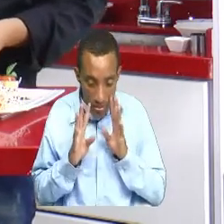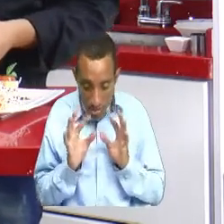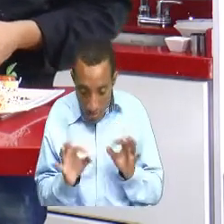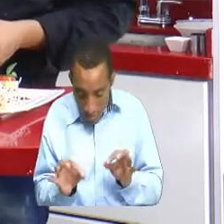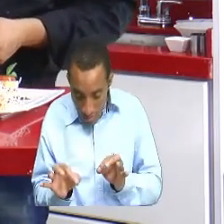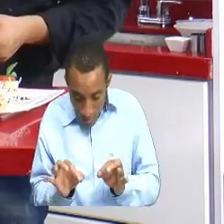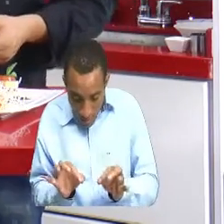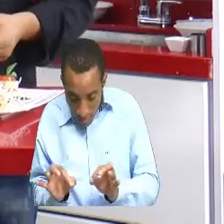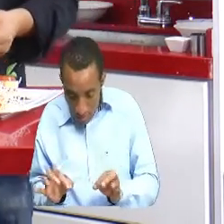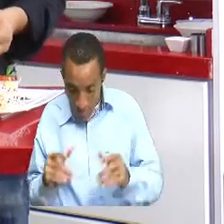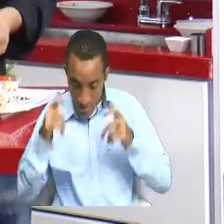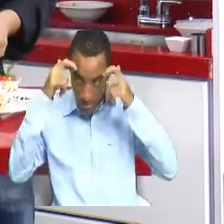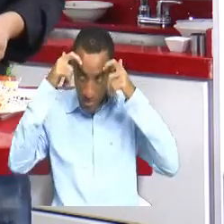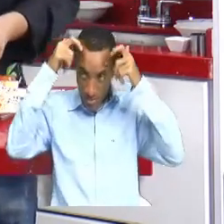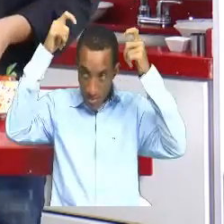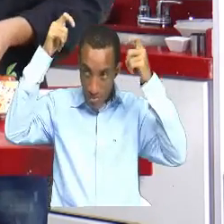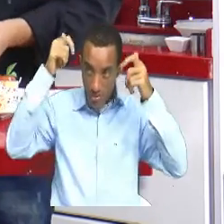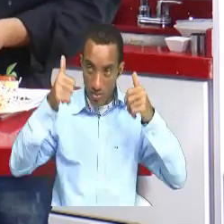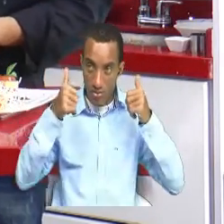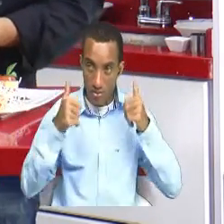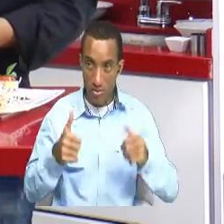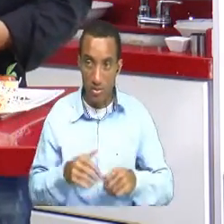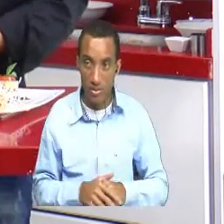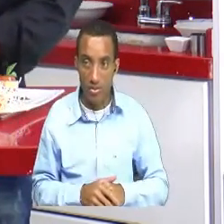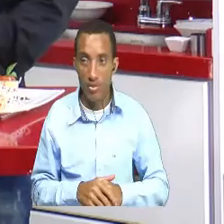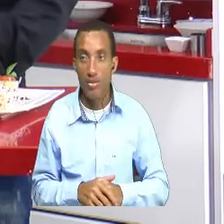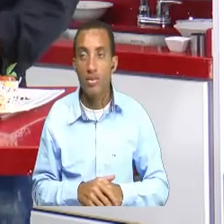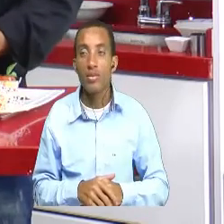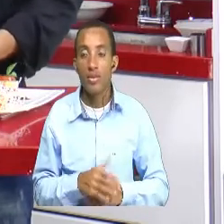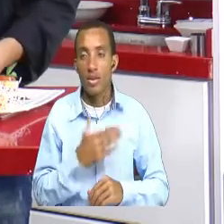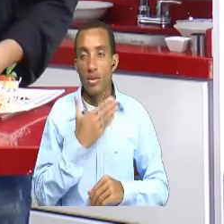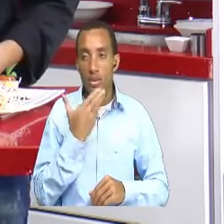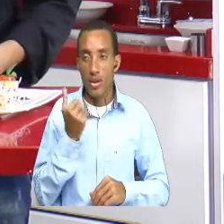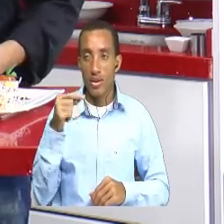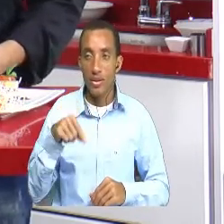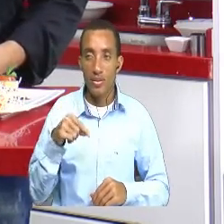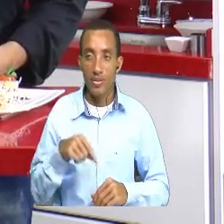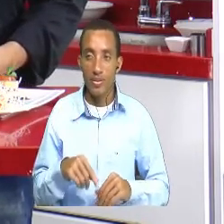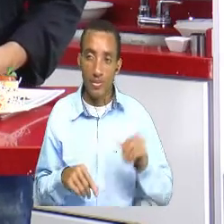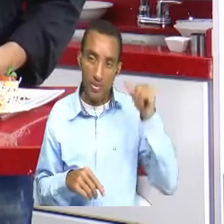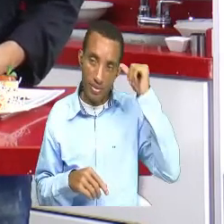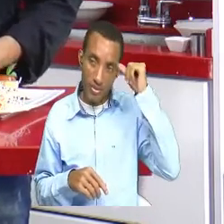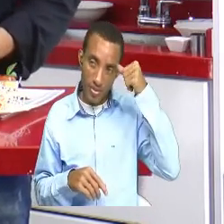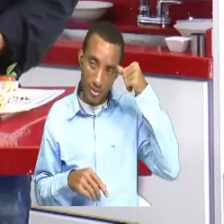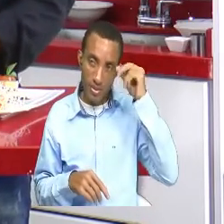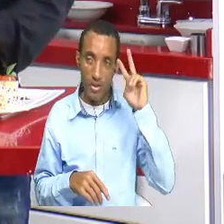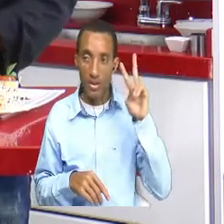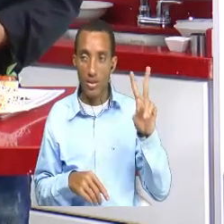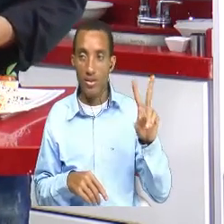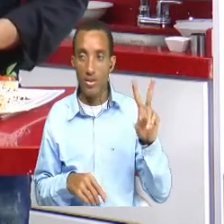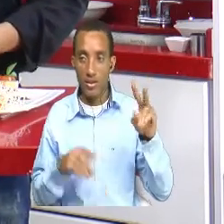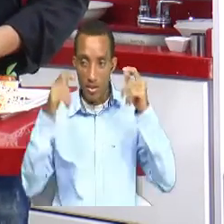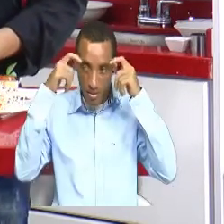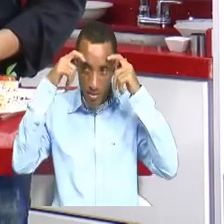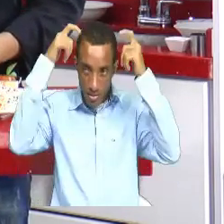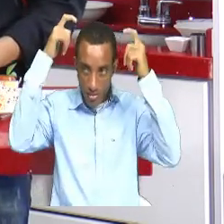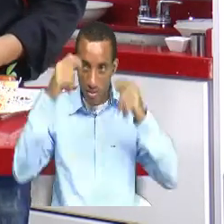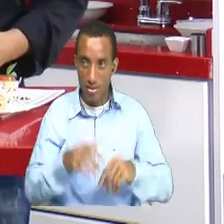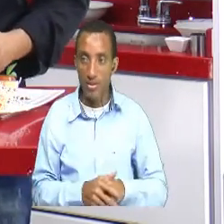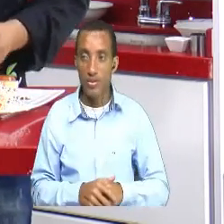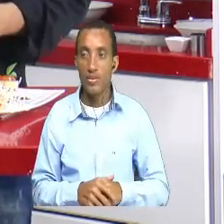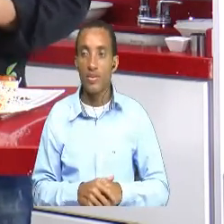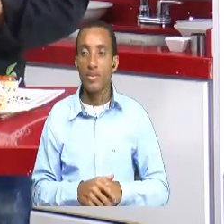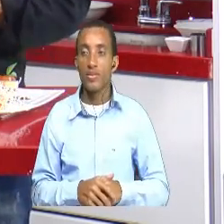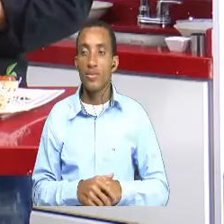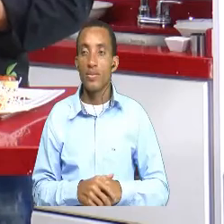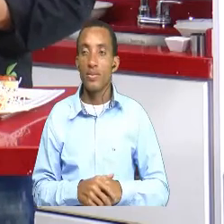chef porque no valga la pena que contamos por uno de los mejores no porque recuerden que tenemos dos chefs aquí en a pedir de boca soy claro